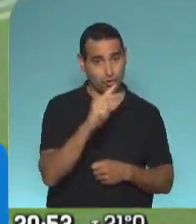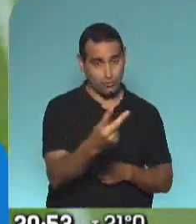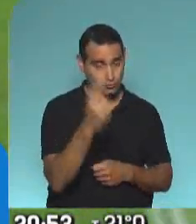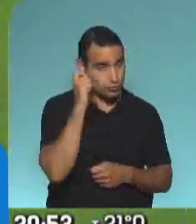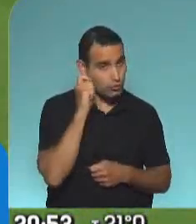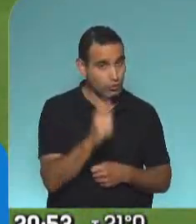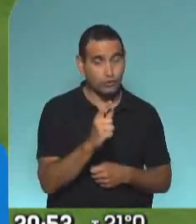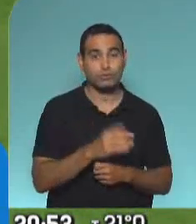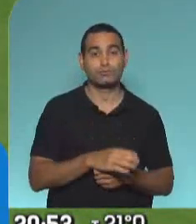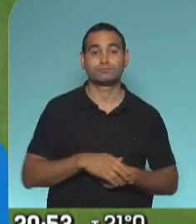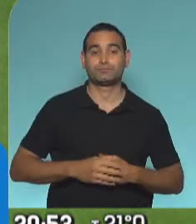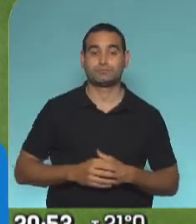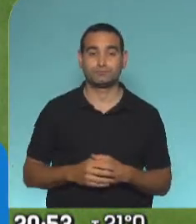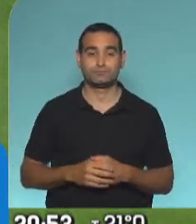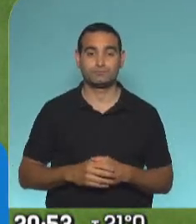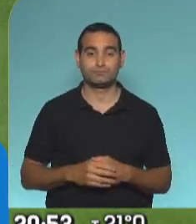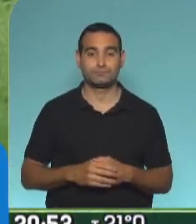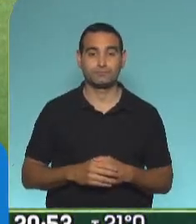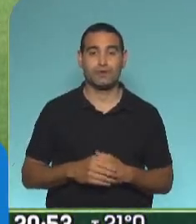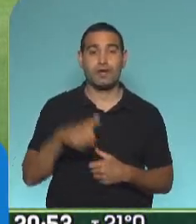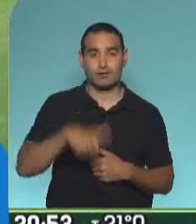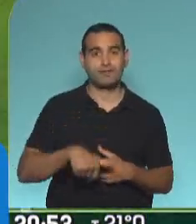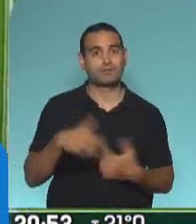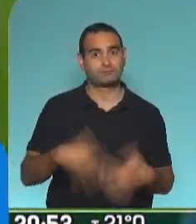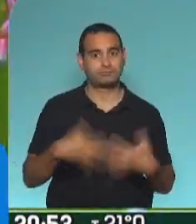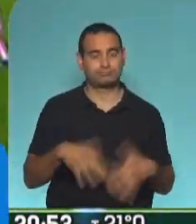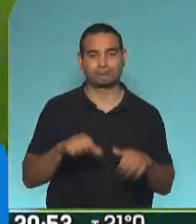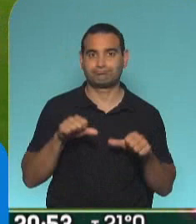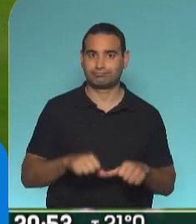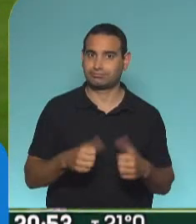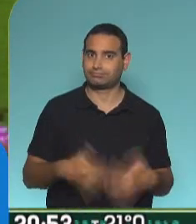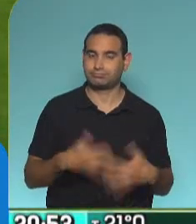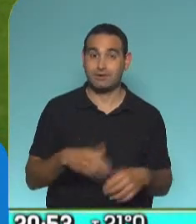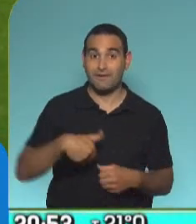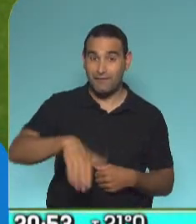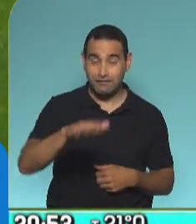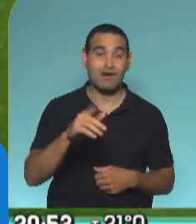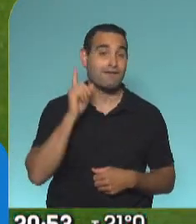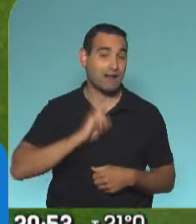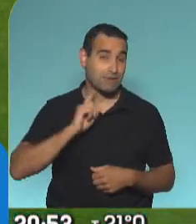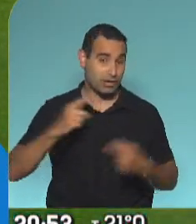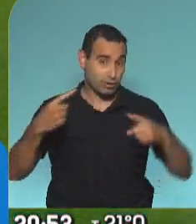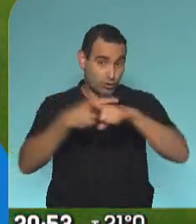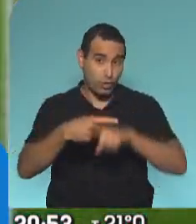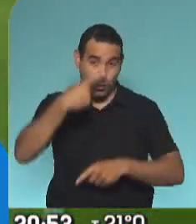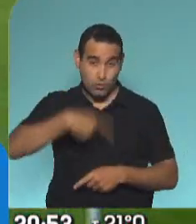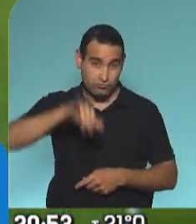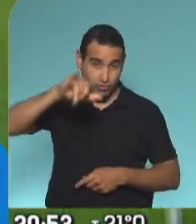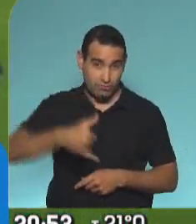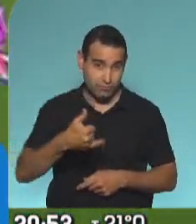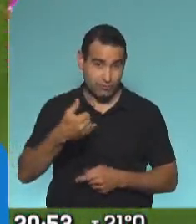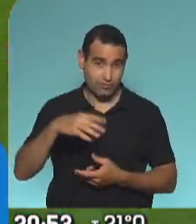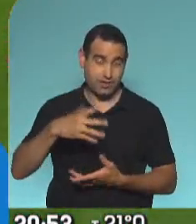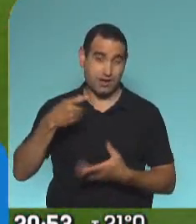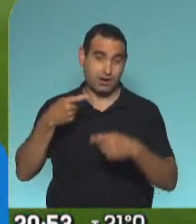crisis Becasese. Ahora sí lo digo, está en crisis y con serio riesgo. Le toca Flamengo, el último campeón de América en la Copa Libertadores de